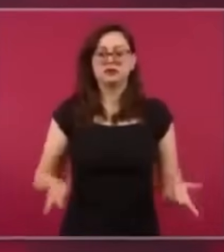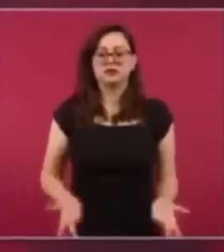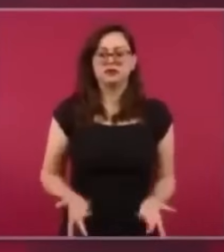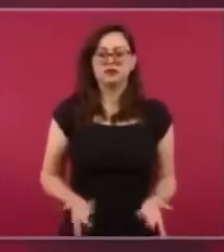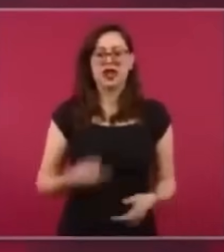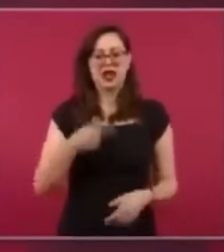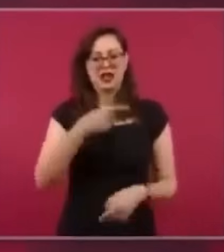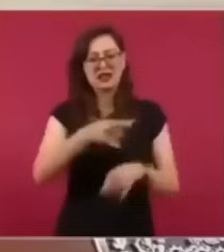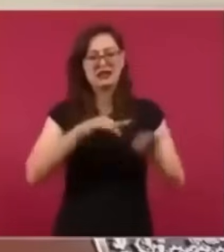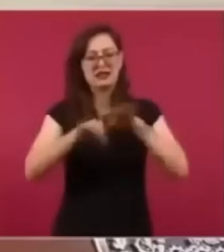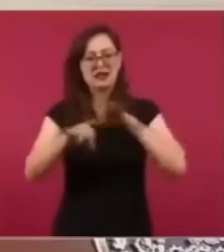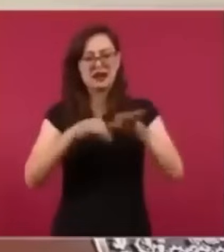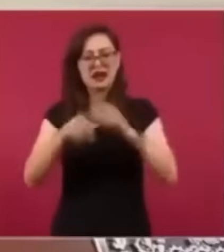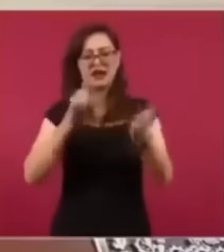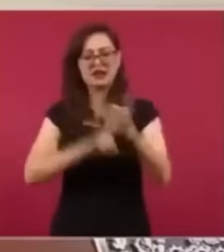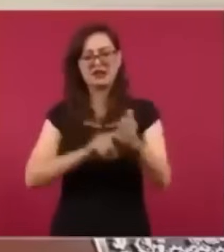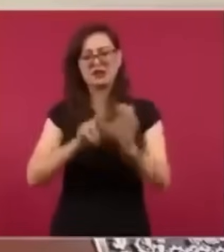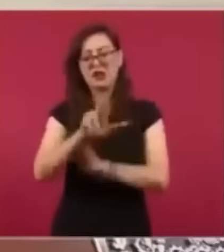Reforma.